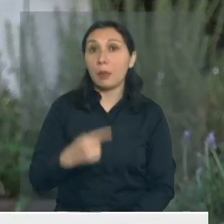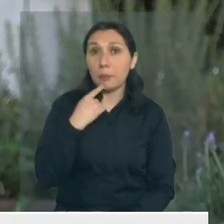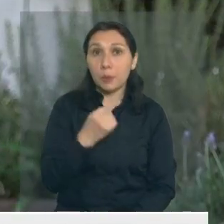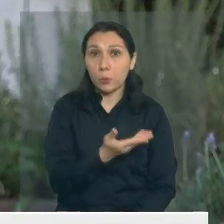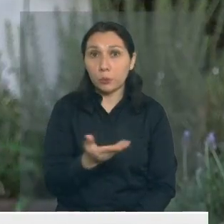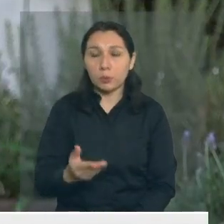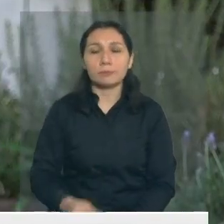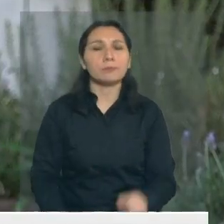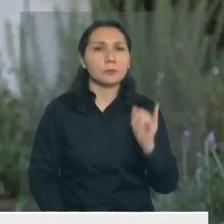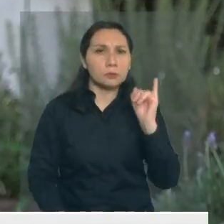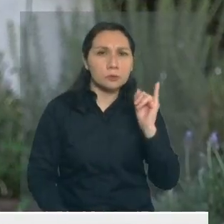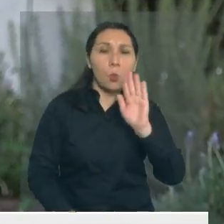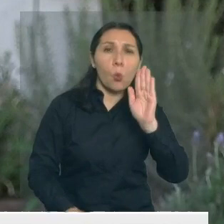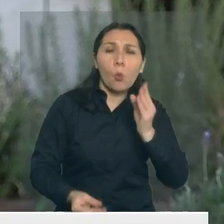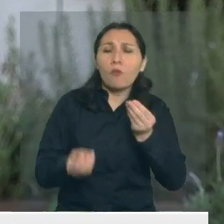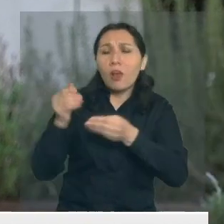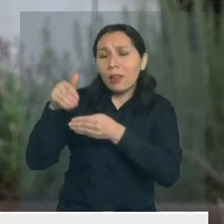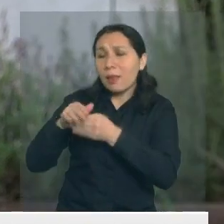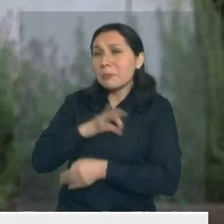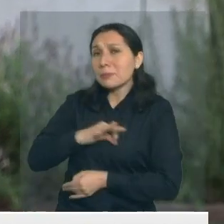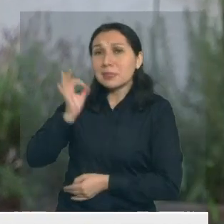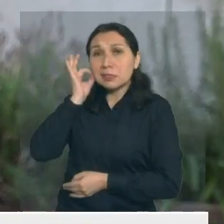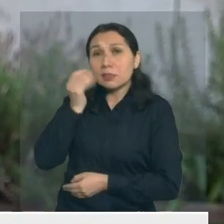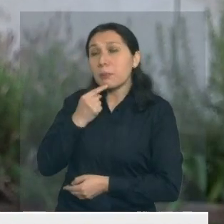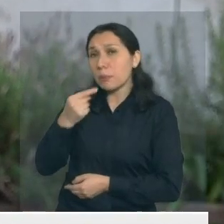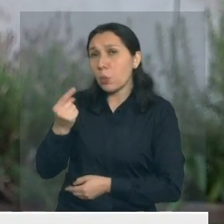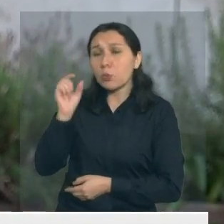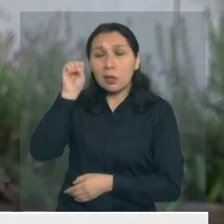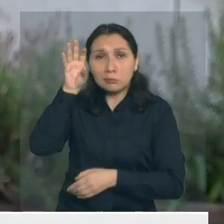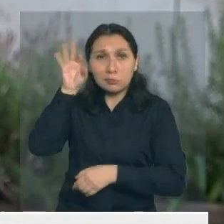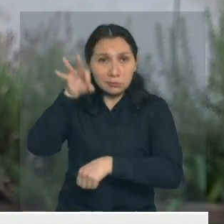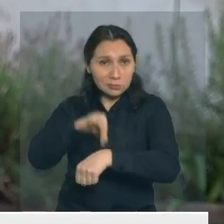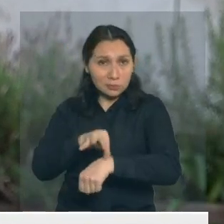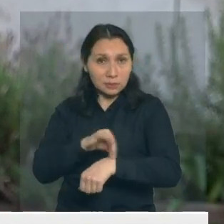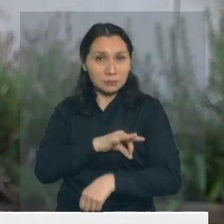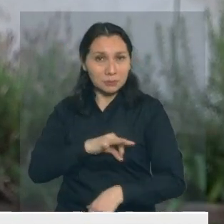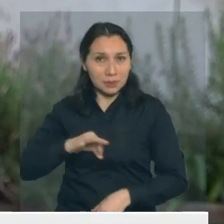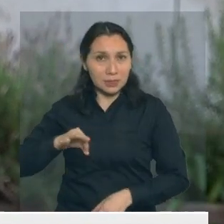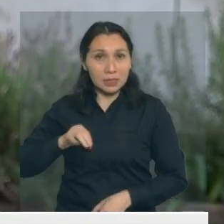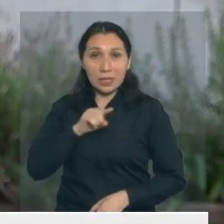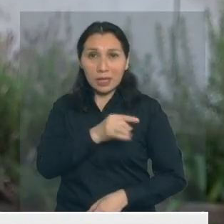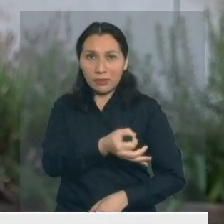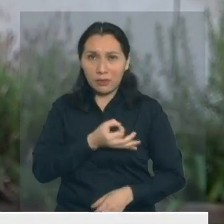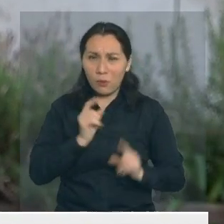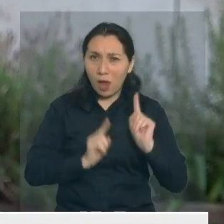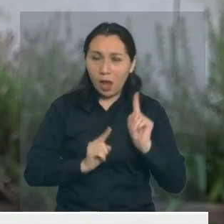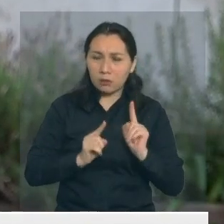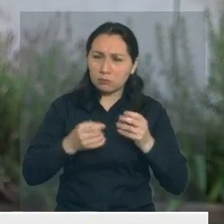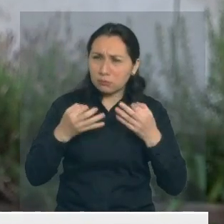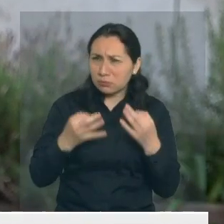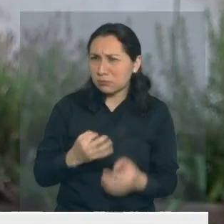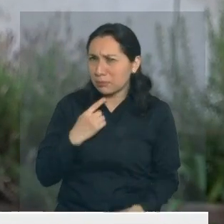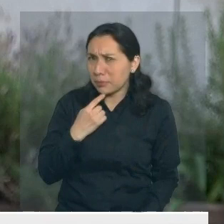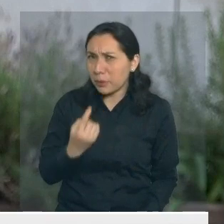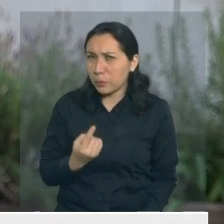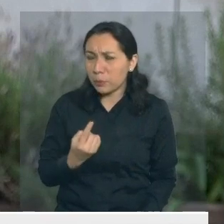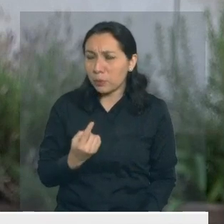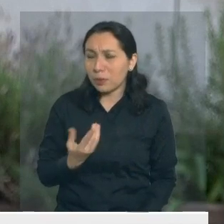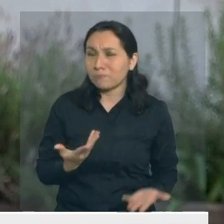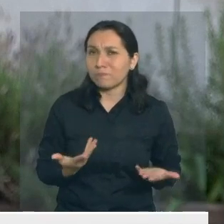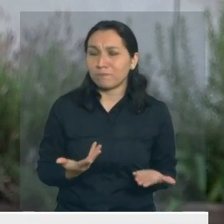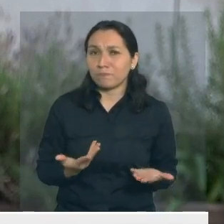¿Preguntas? Sí, hola, buenas tardes, ministras. Buenas tardes. Para la ministra Siches, algo comentaba ella ya, pero ¿es efectivo